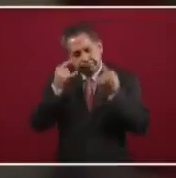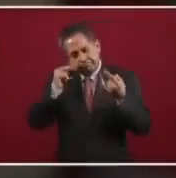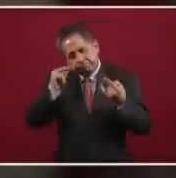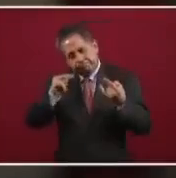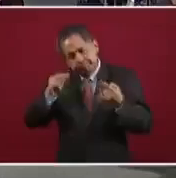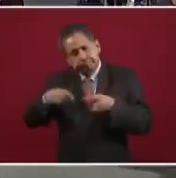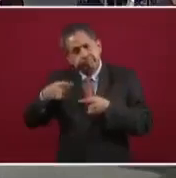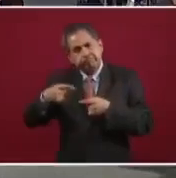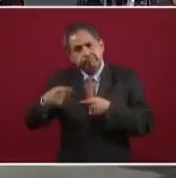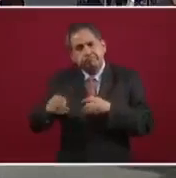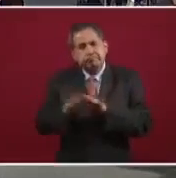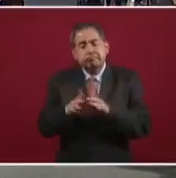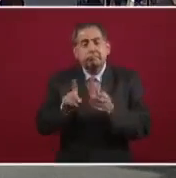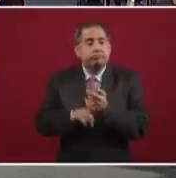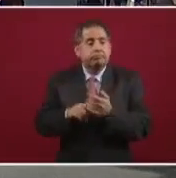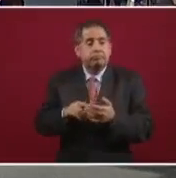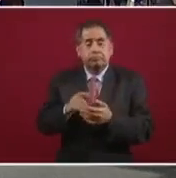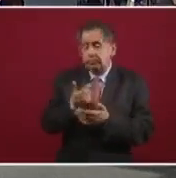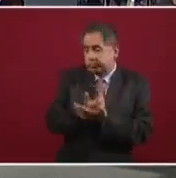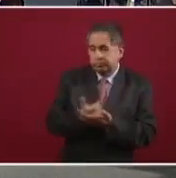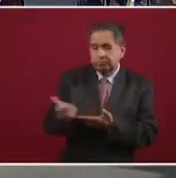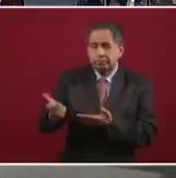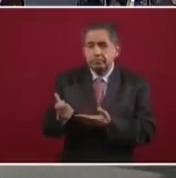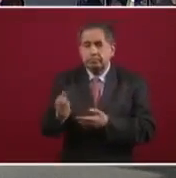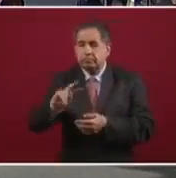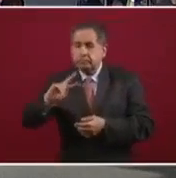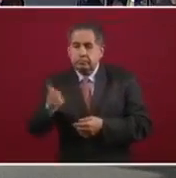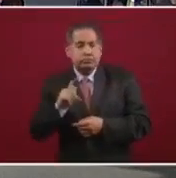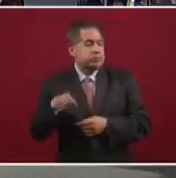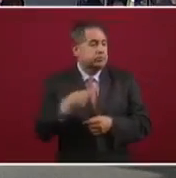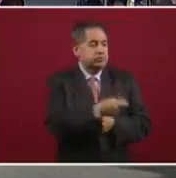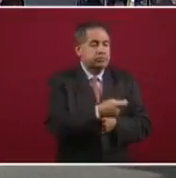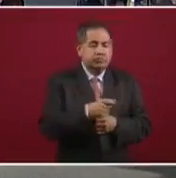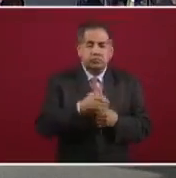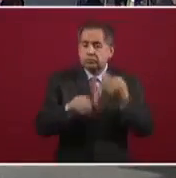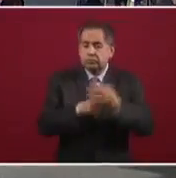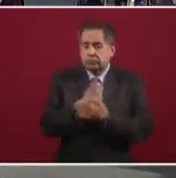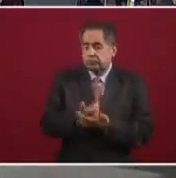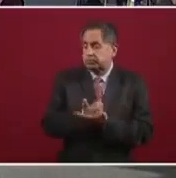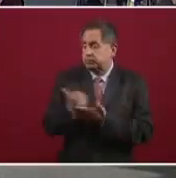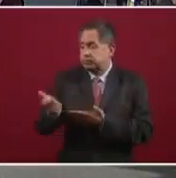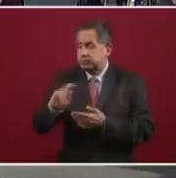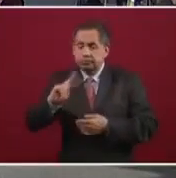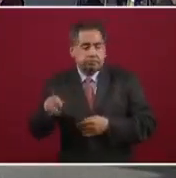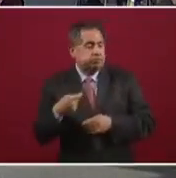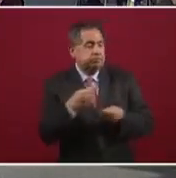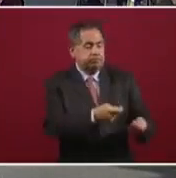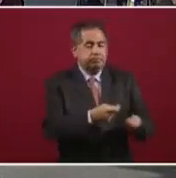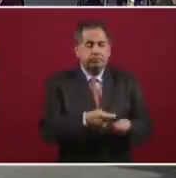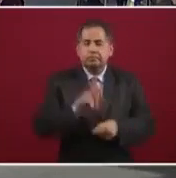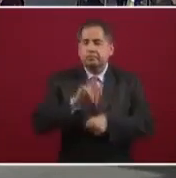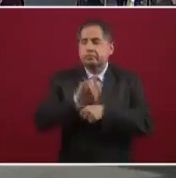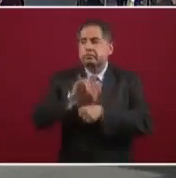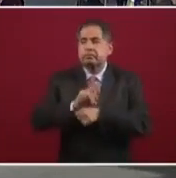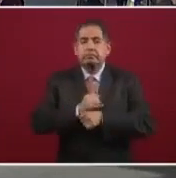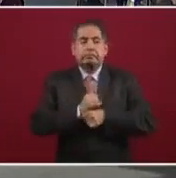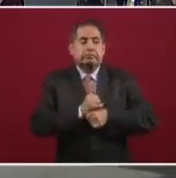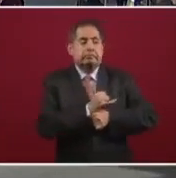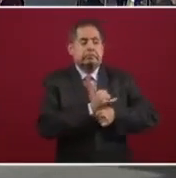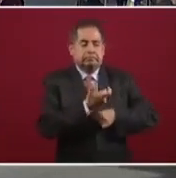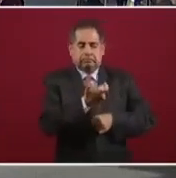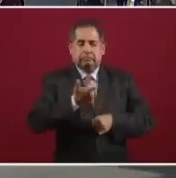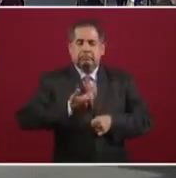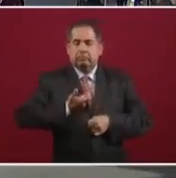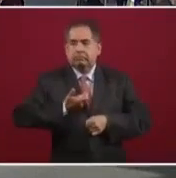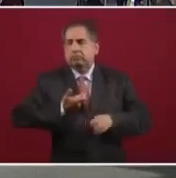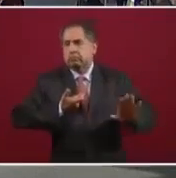las cifras, todas las garantías se han regresado a los contrabandistas, todas. Es decir, se simula una investigación